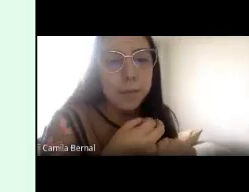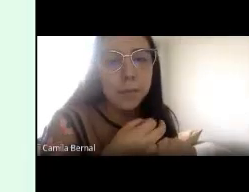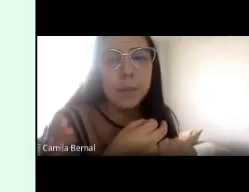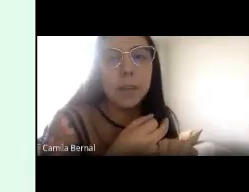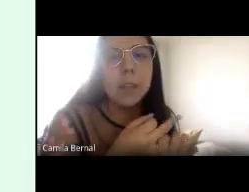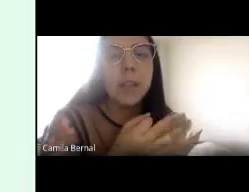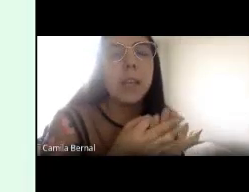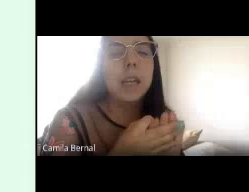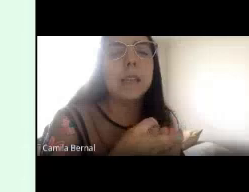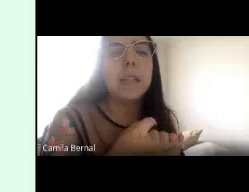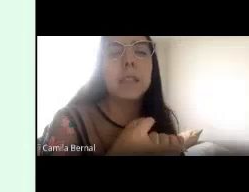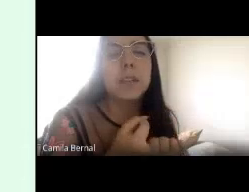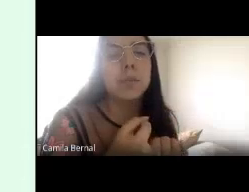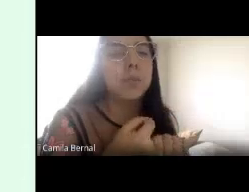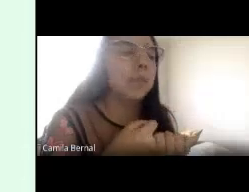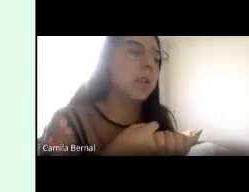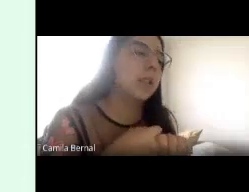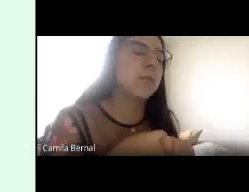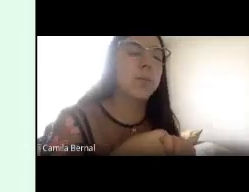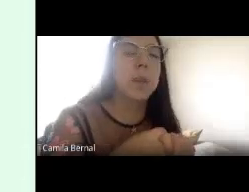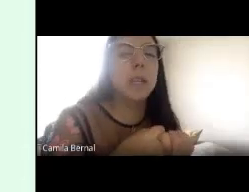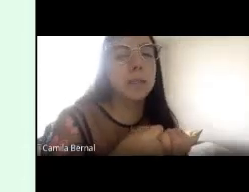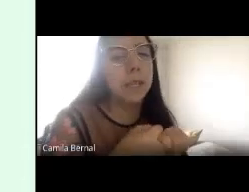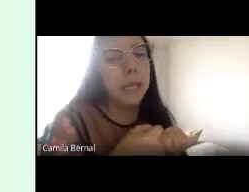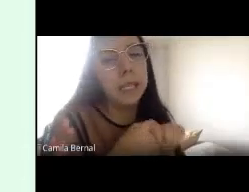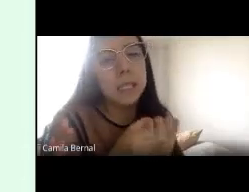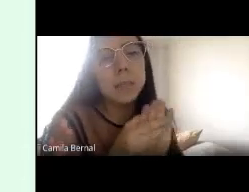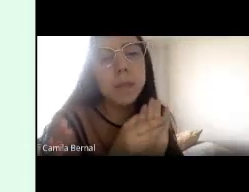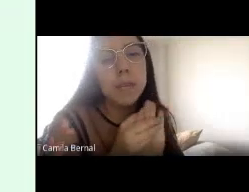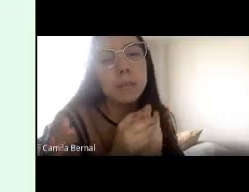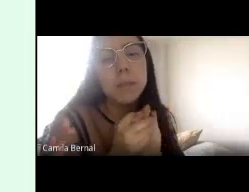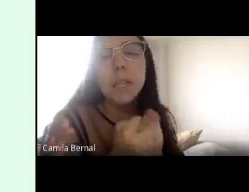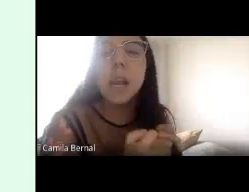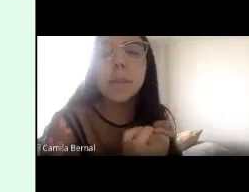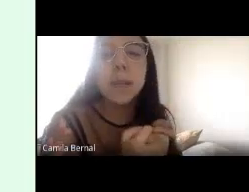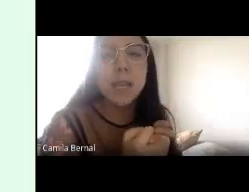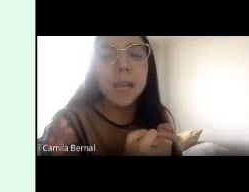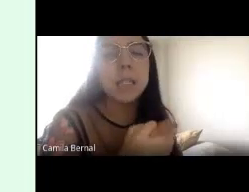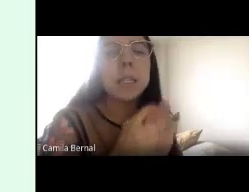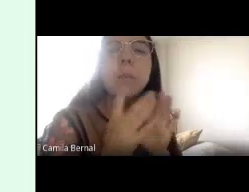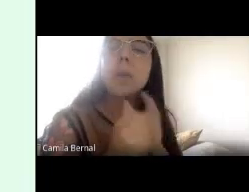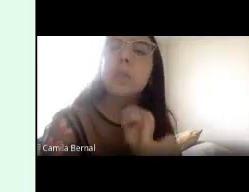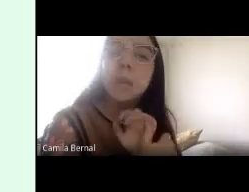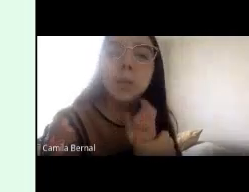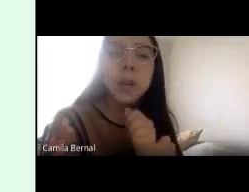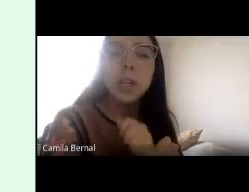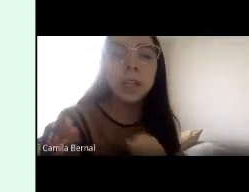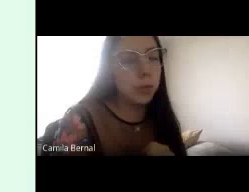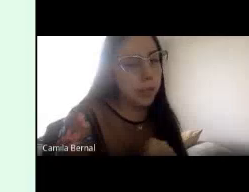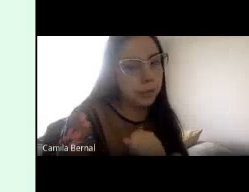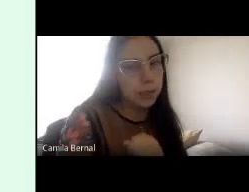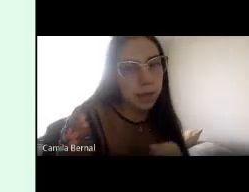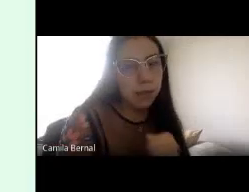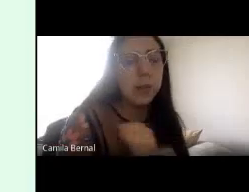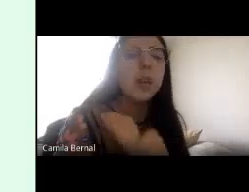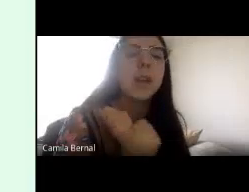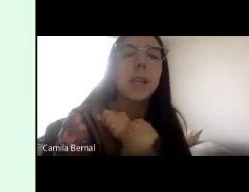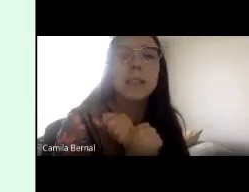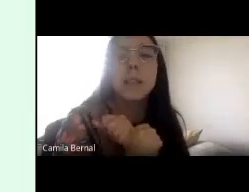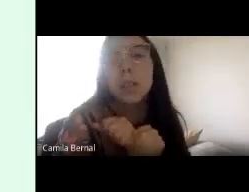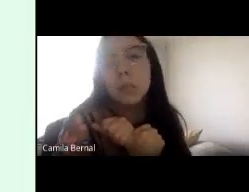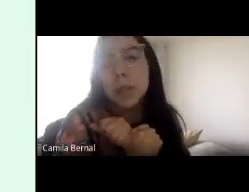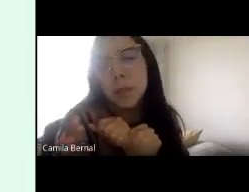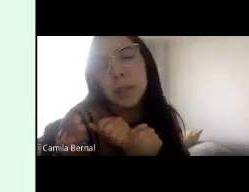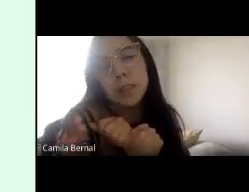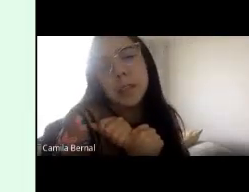fina. Tercero, necesitamos piedras pequeñas y piedras medianas. Y por último, el carbón activado.